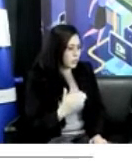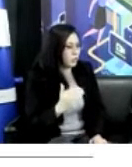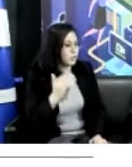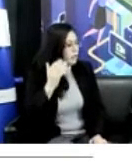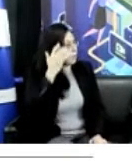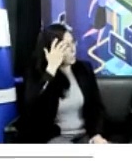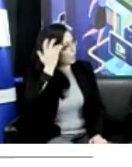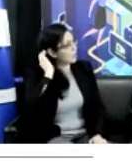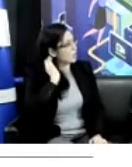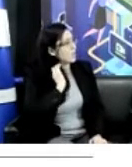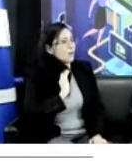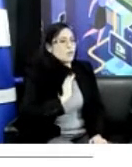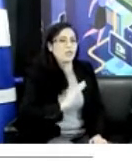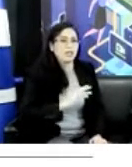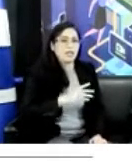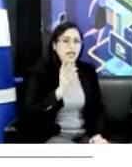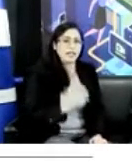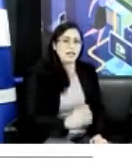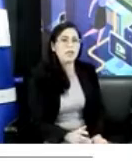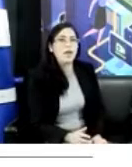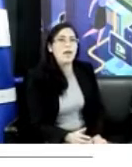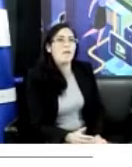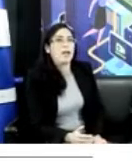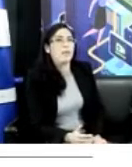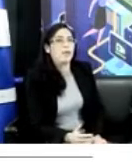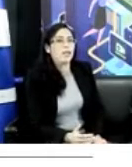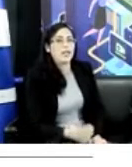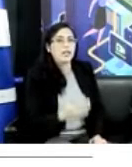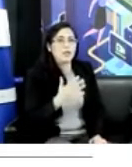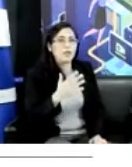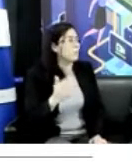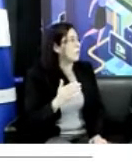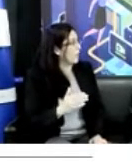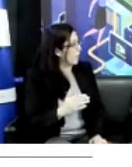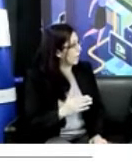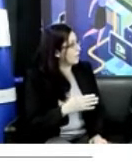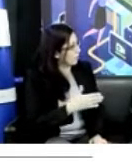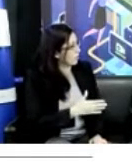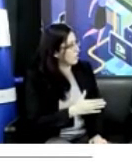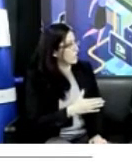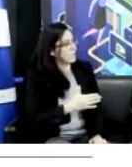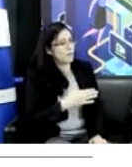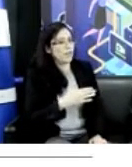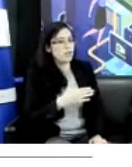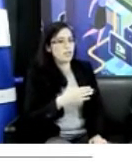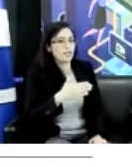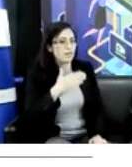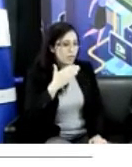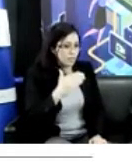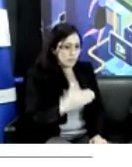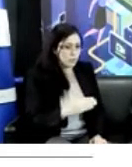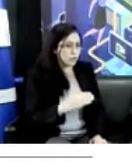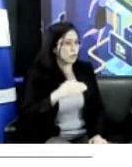tengo yo, ¿no? En cuestiones de promoción de la salud para poder tener un consumo moderado de esto que nos estás hablando